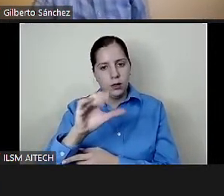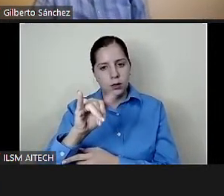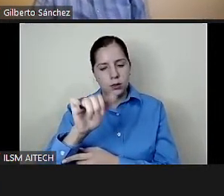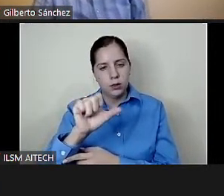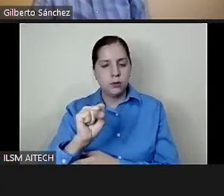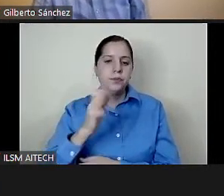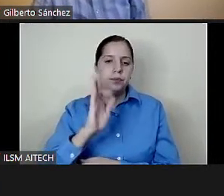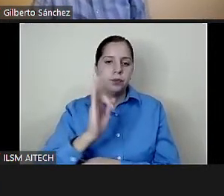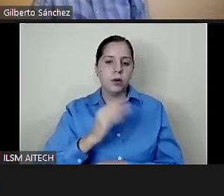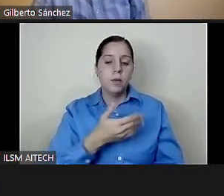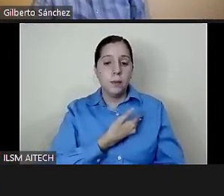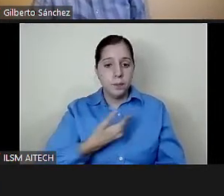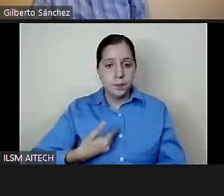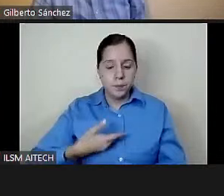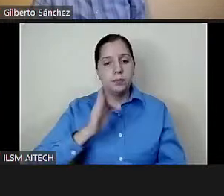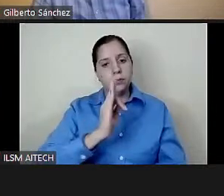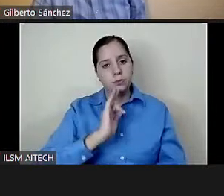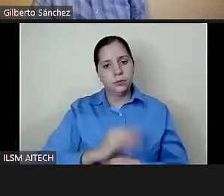presidenta. A favor.